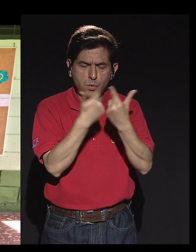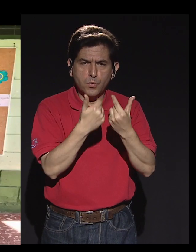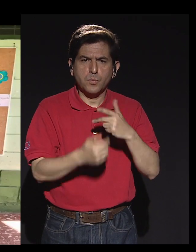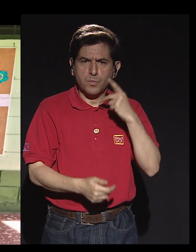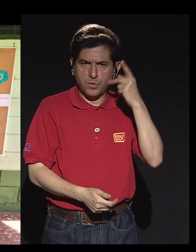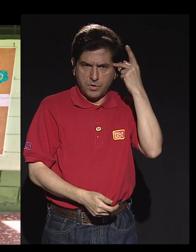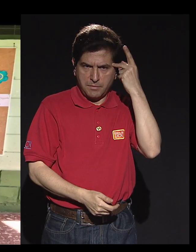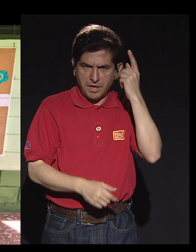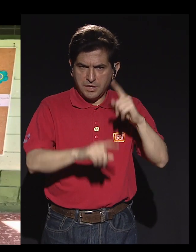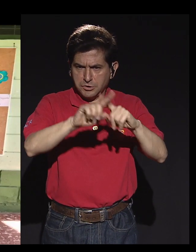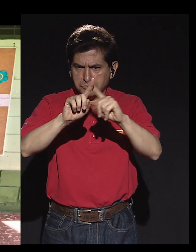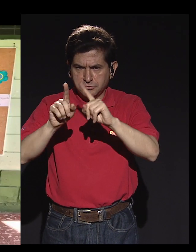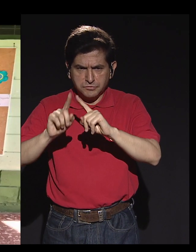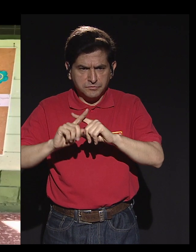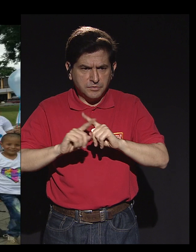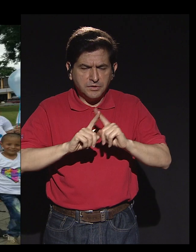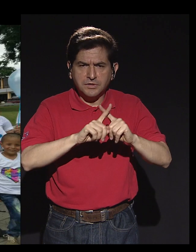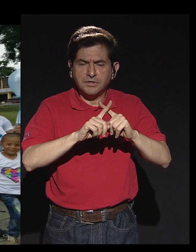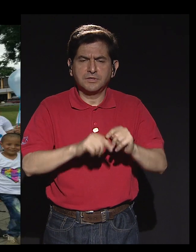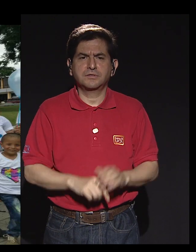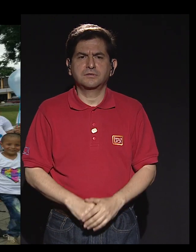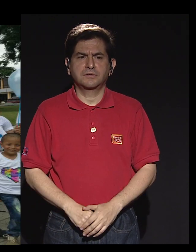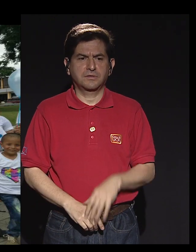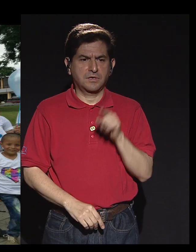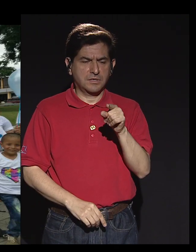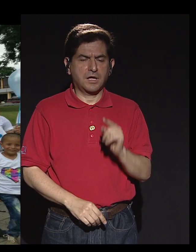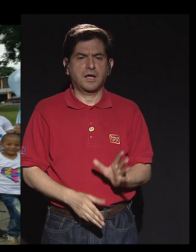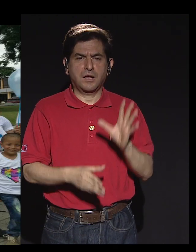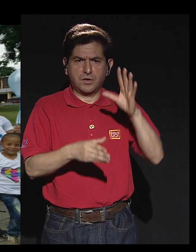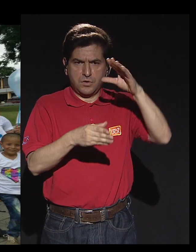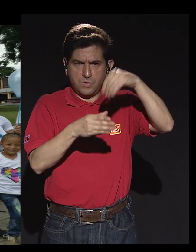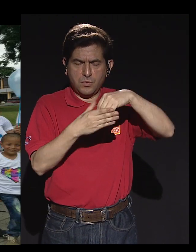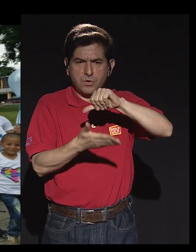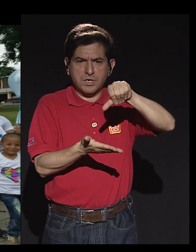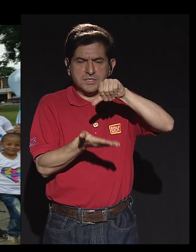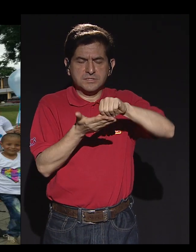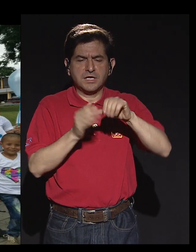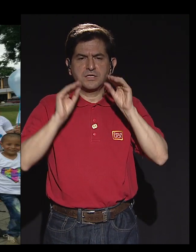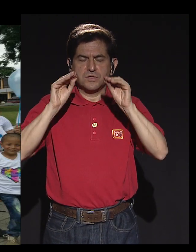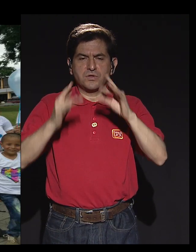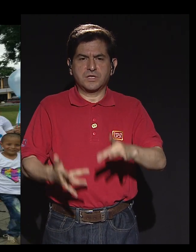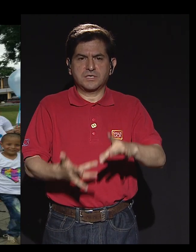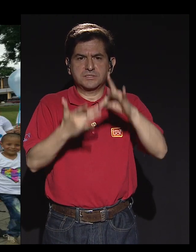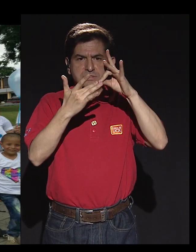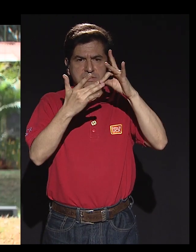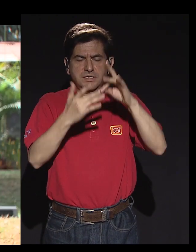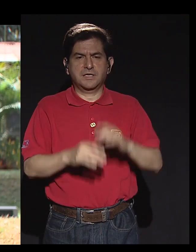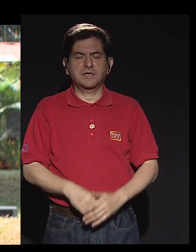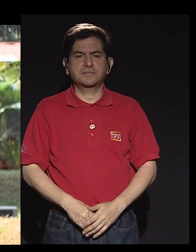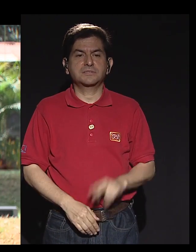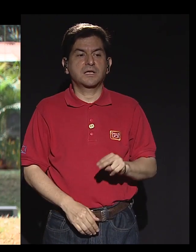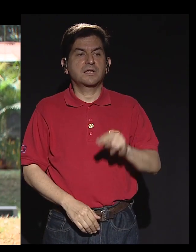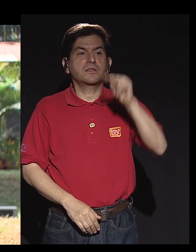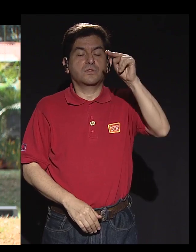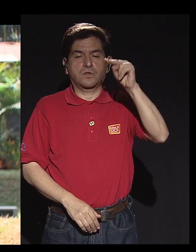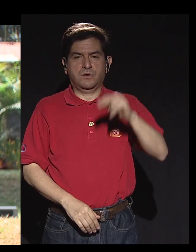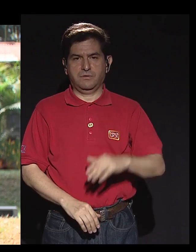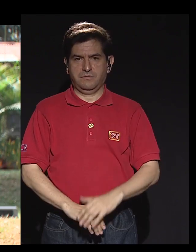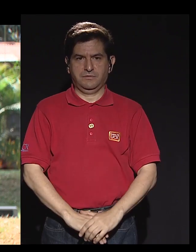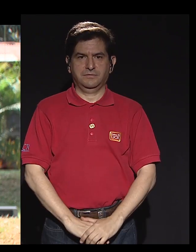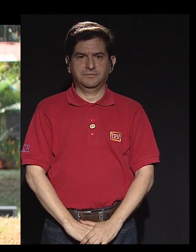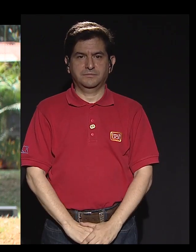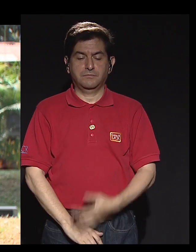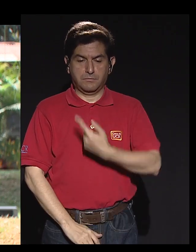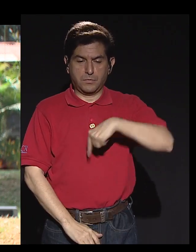cuanto a principalmente lo que es la familia. Y al mismo tiempo había un grupito de papás que